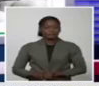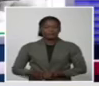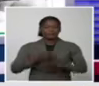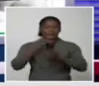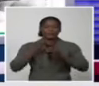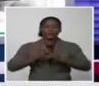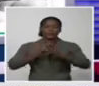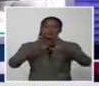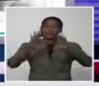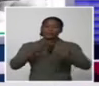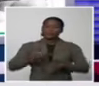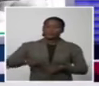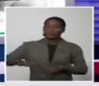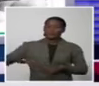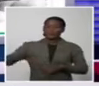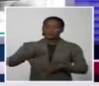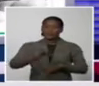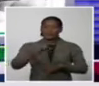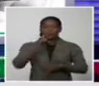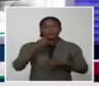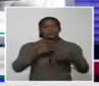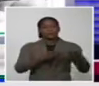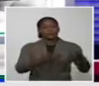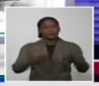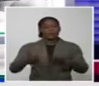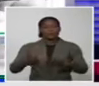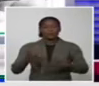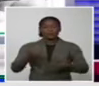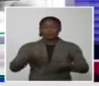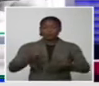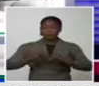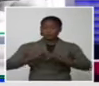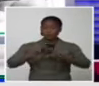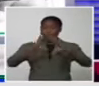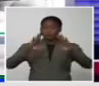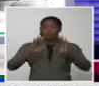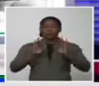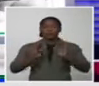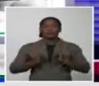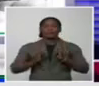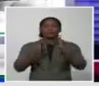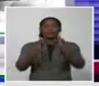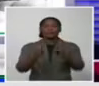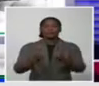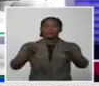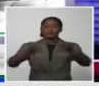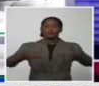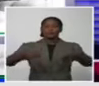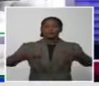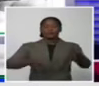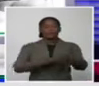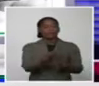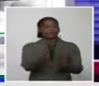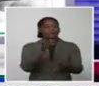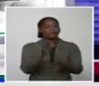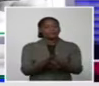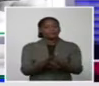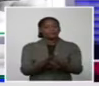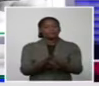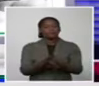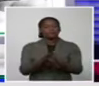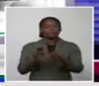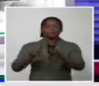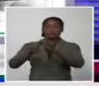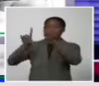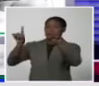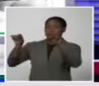Buenos días, qué gusto saludarle. Bienvenido a este espacio que lleva a usted el comportamiento de la COVID-19 en Cuba y el resto del